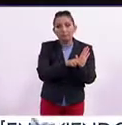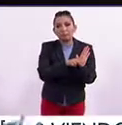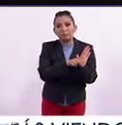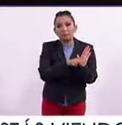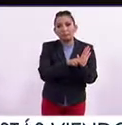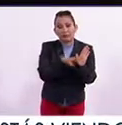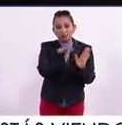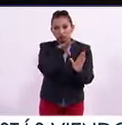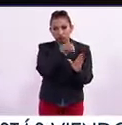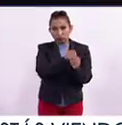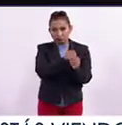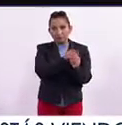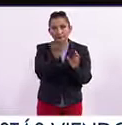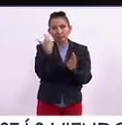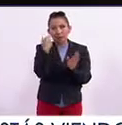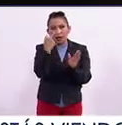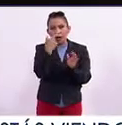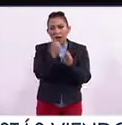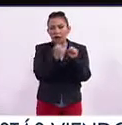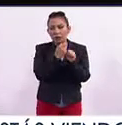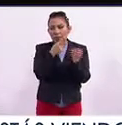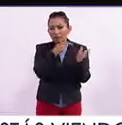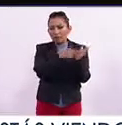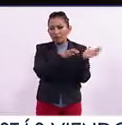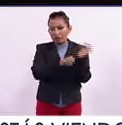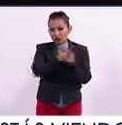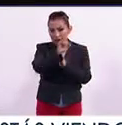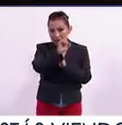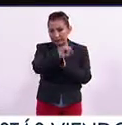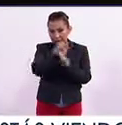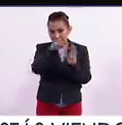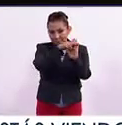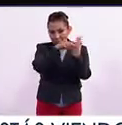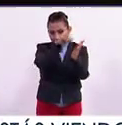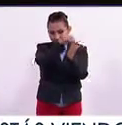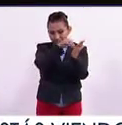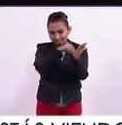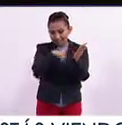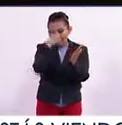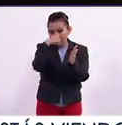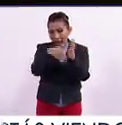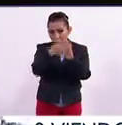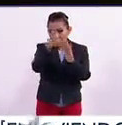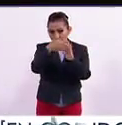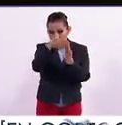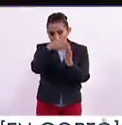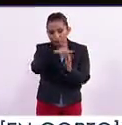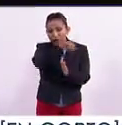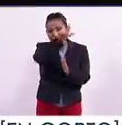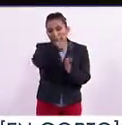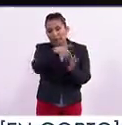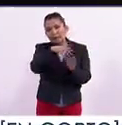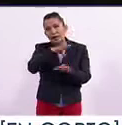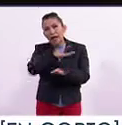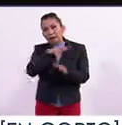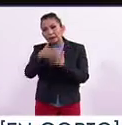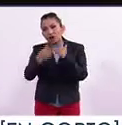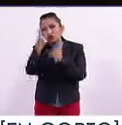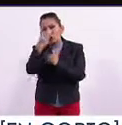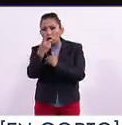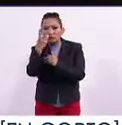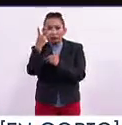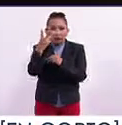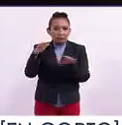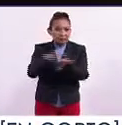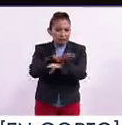fueron a final de los años 60, y de ahí ha habido 2 o 3 cambios, sobre